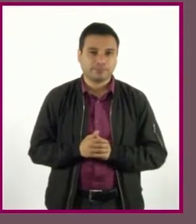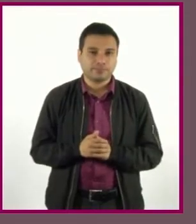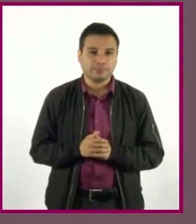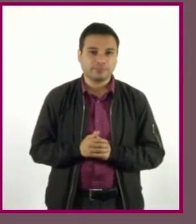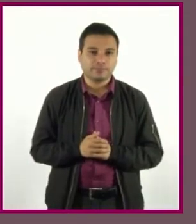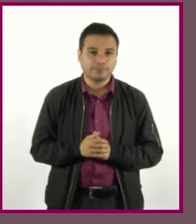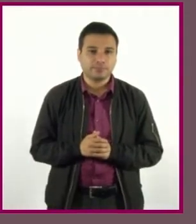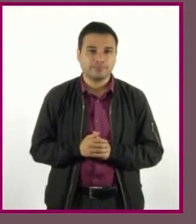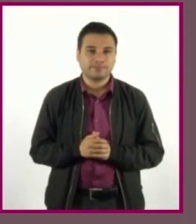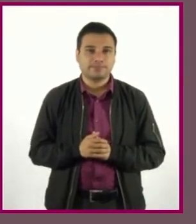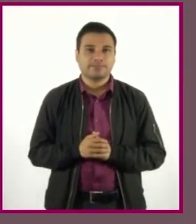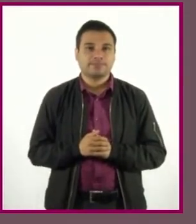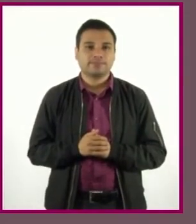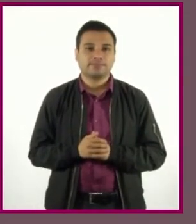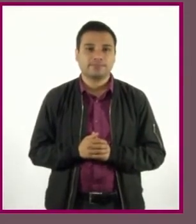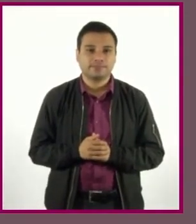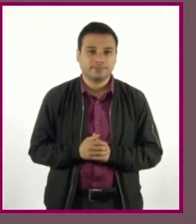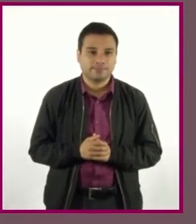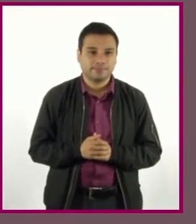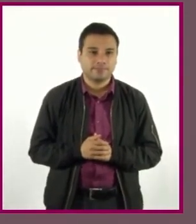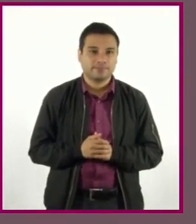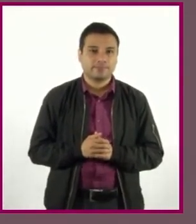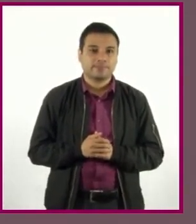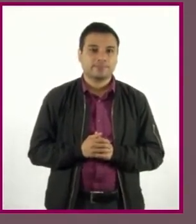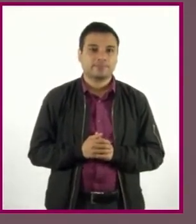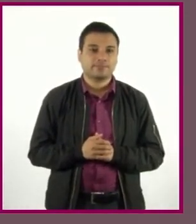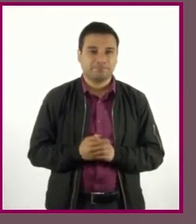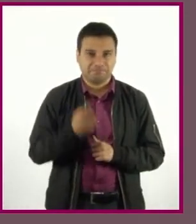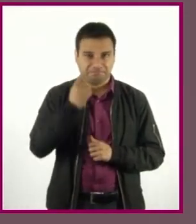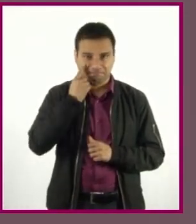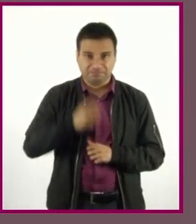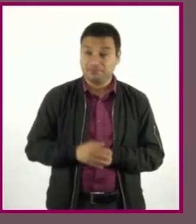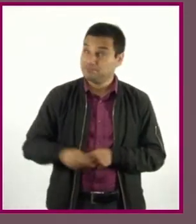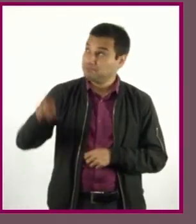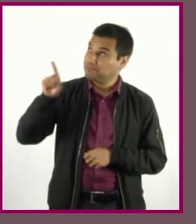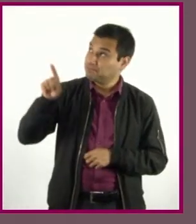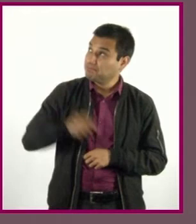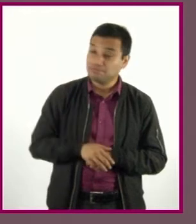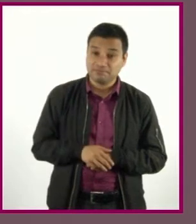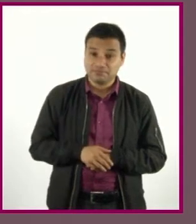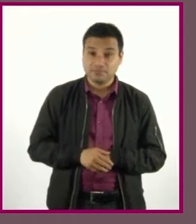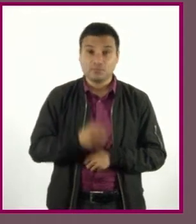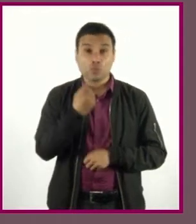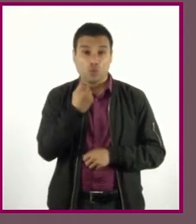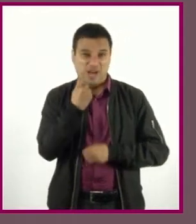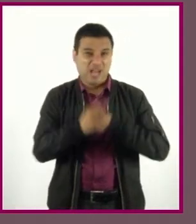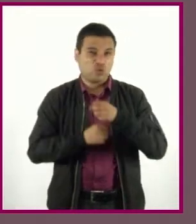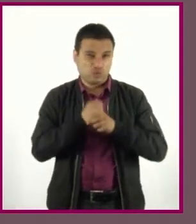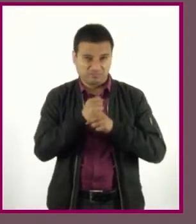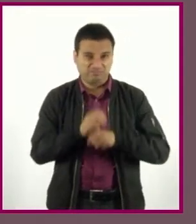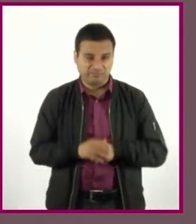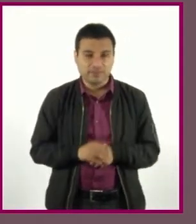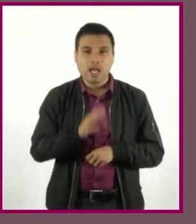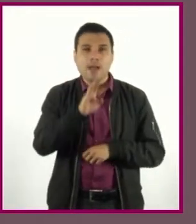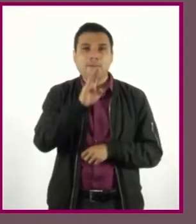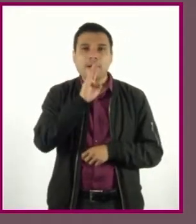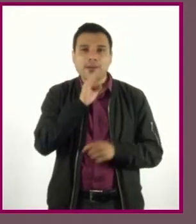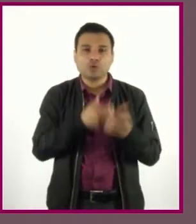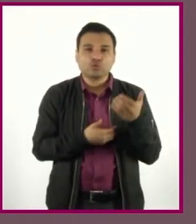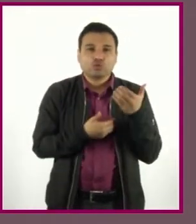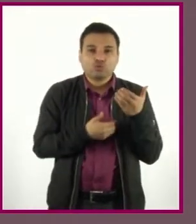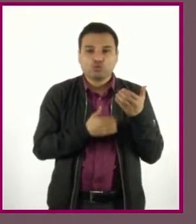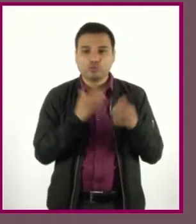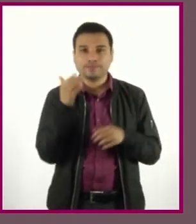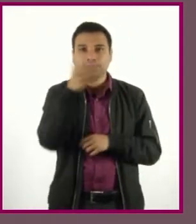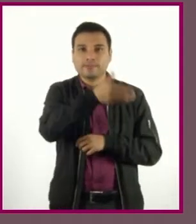Ahmad es de Deraa y con apenas 1 año y 10 meses es llevado por su madre a una clínica de salud de